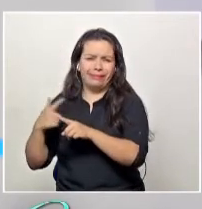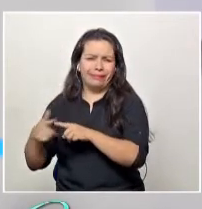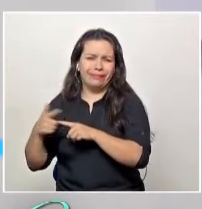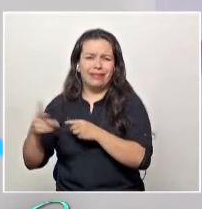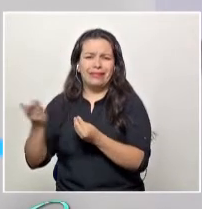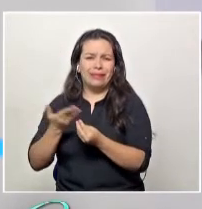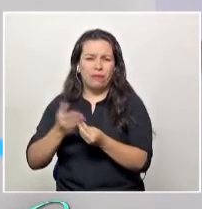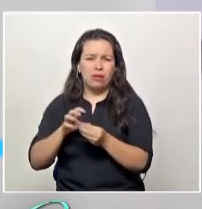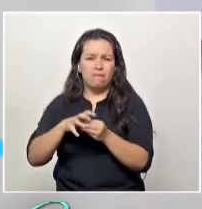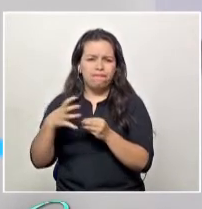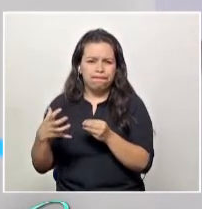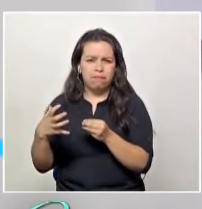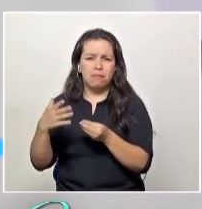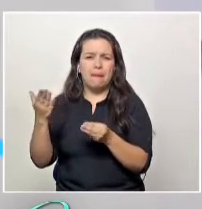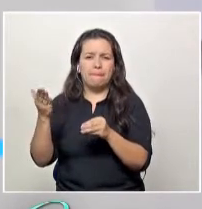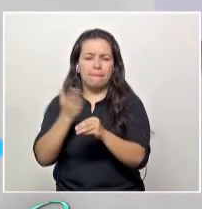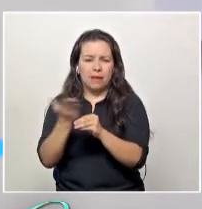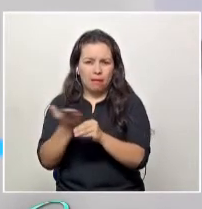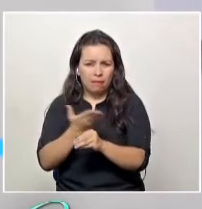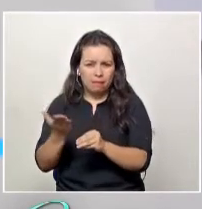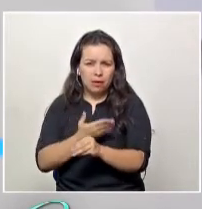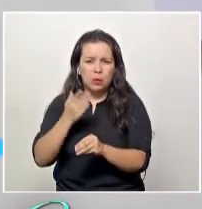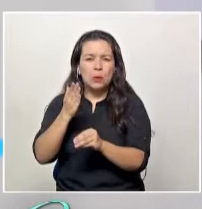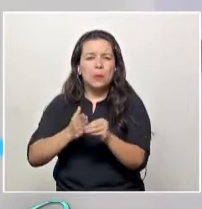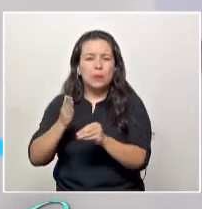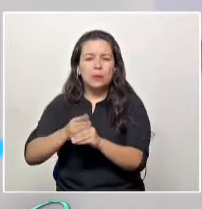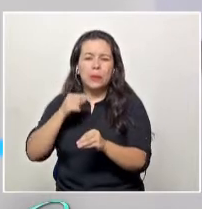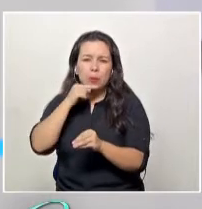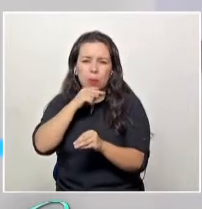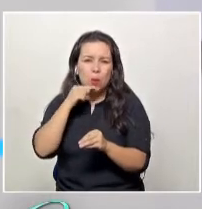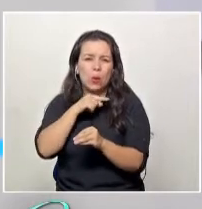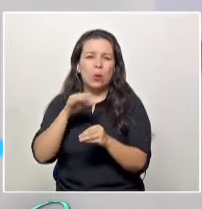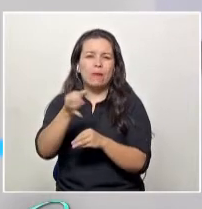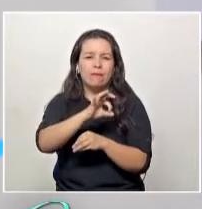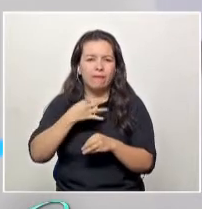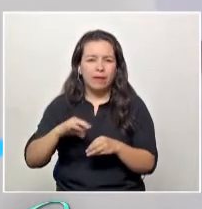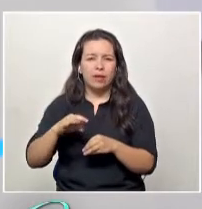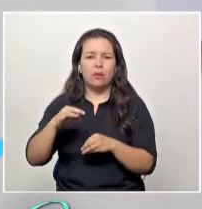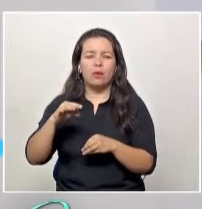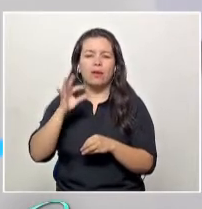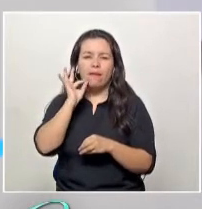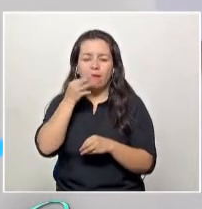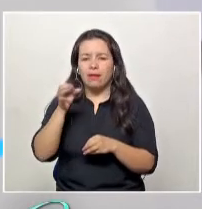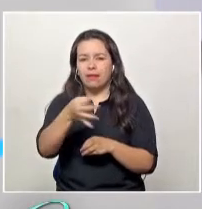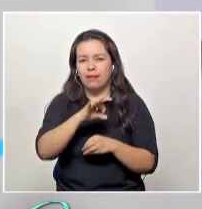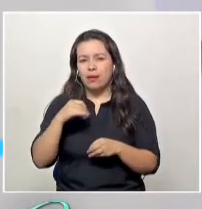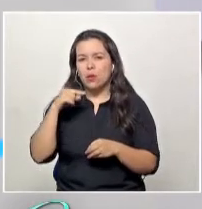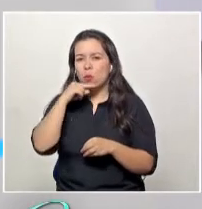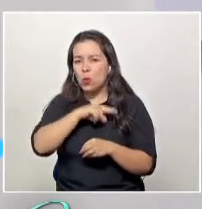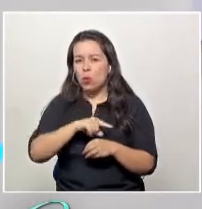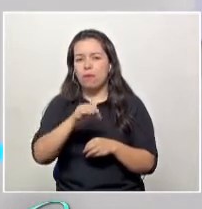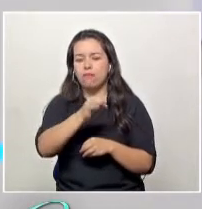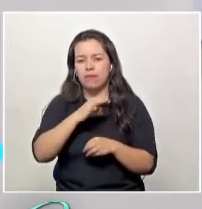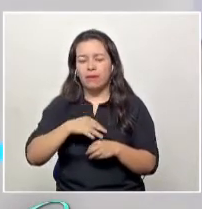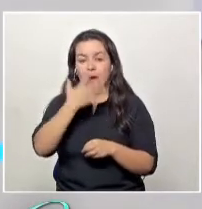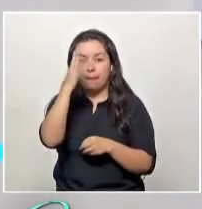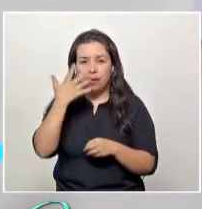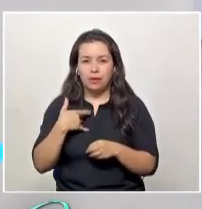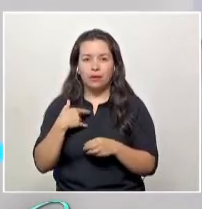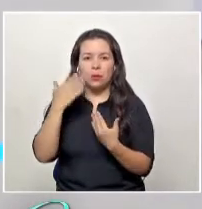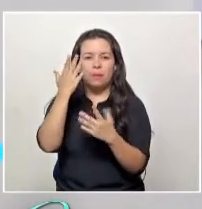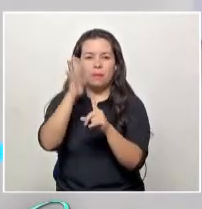cebolla cabezona, pepino, pimentón, frijol, lenteja, alberja, garbanzo,